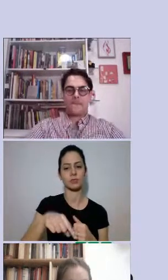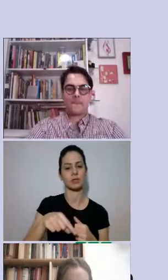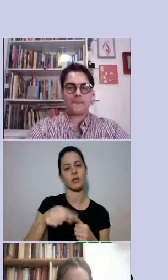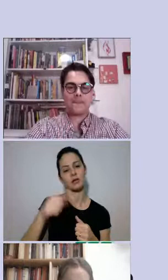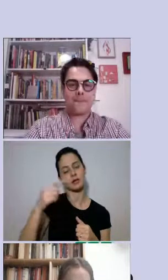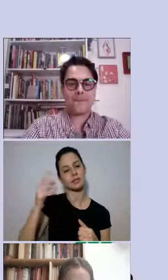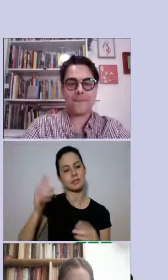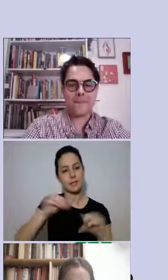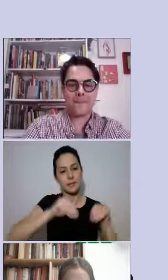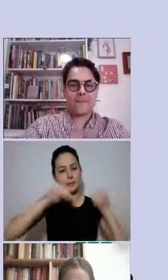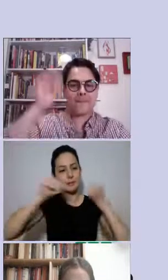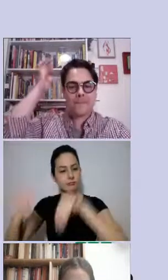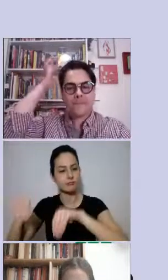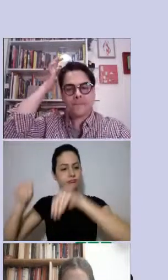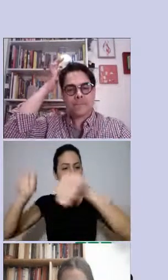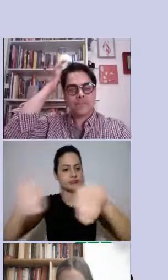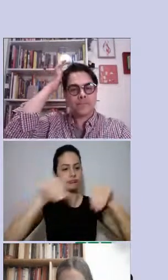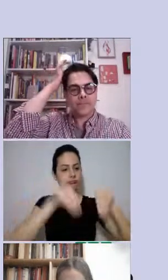las personas jóvenes.